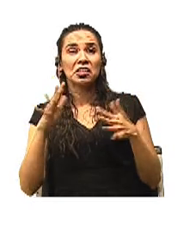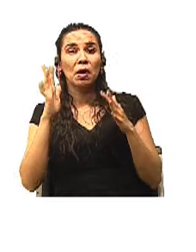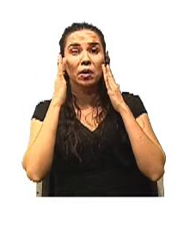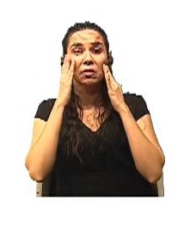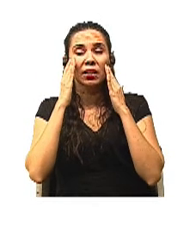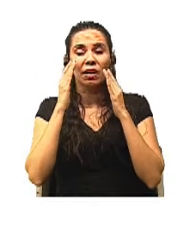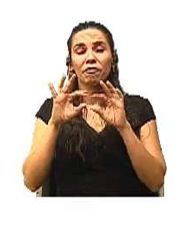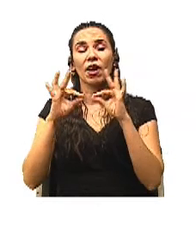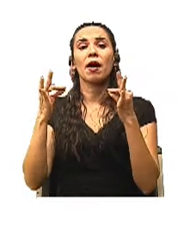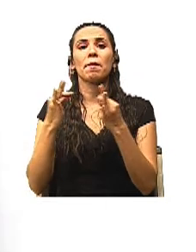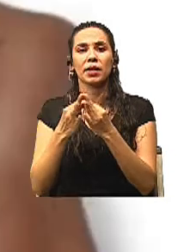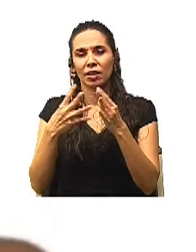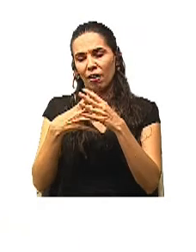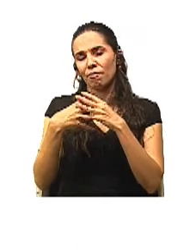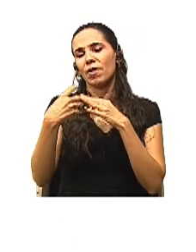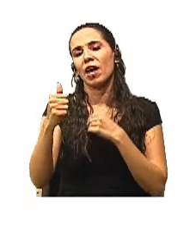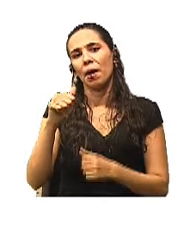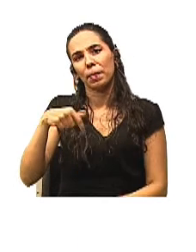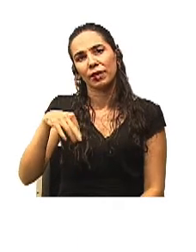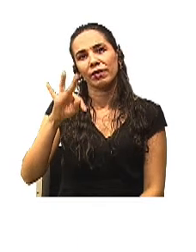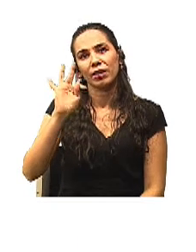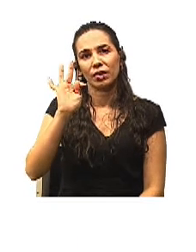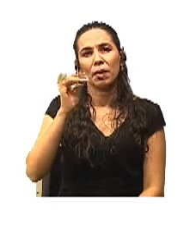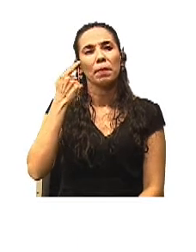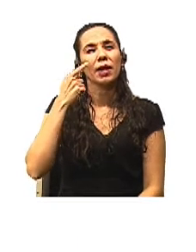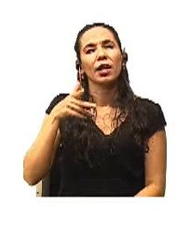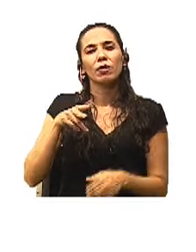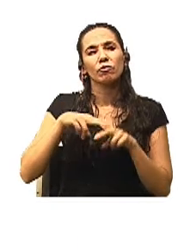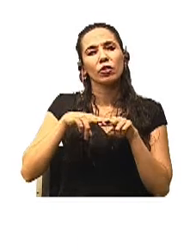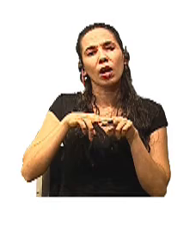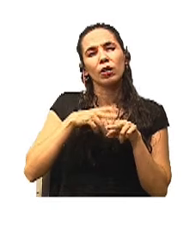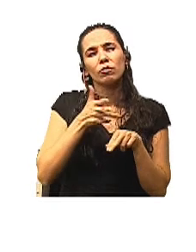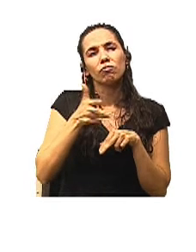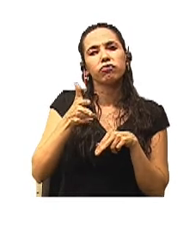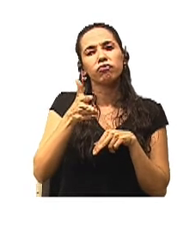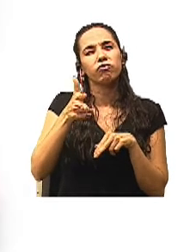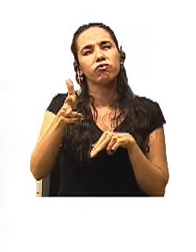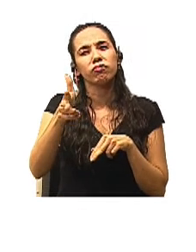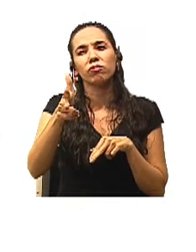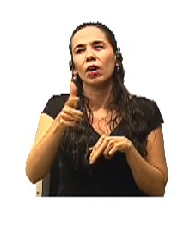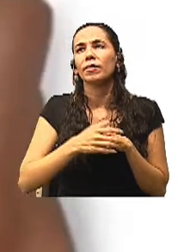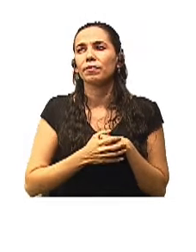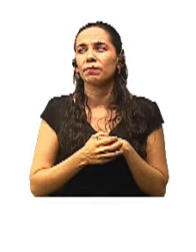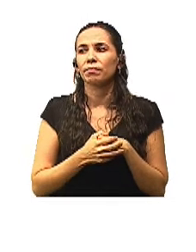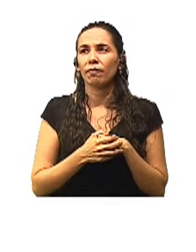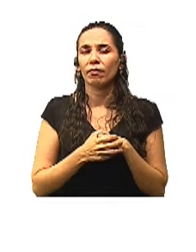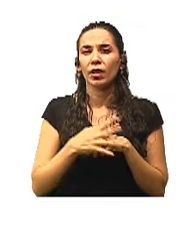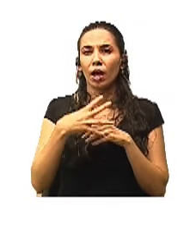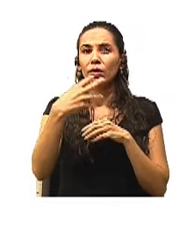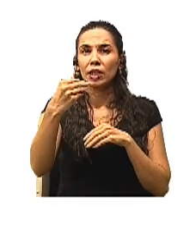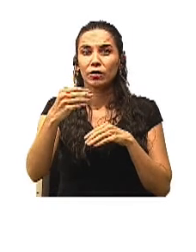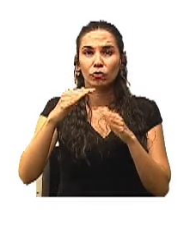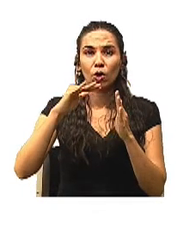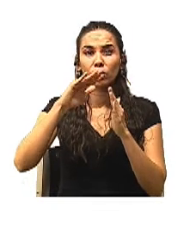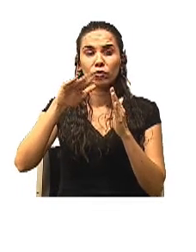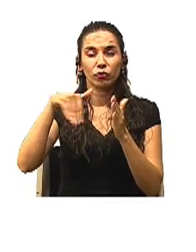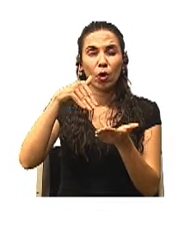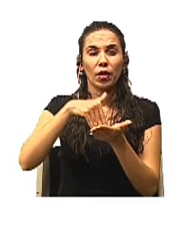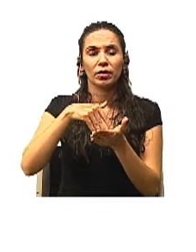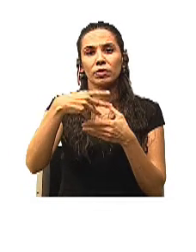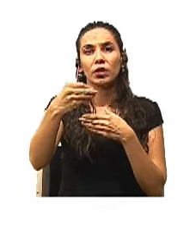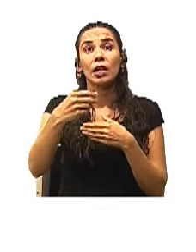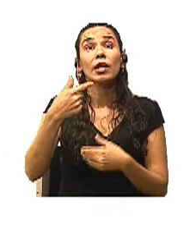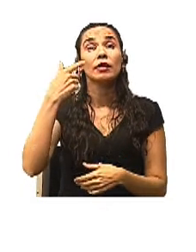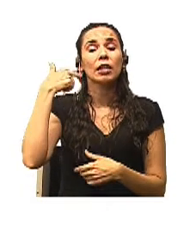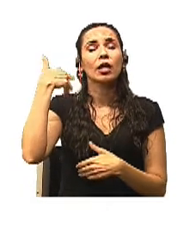Samsa salió del departamento para tomar un tranvía y viajar por las afueras de la ciudad. Meses después, se dan cuenta de que